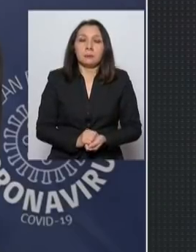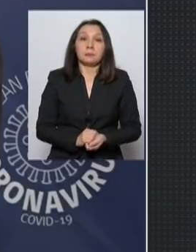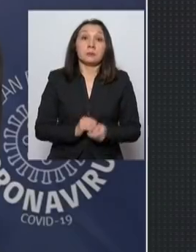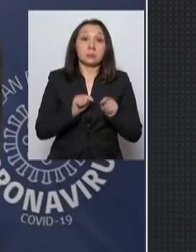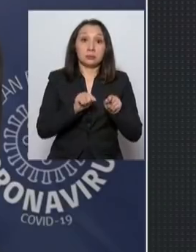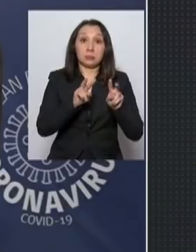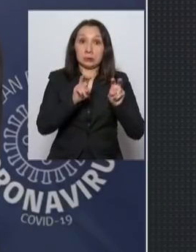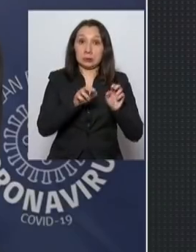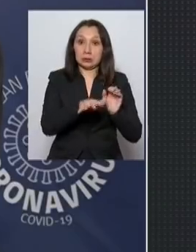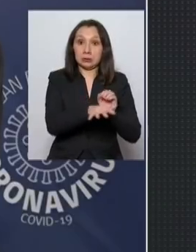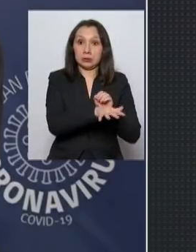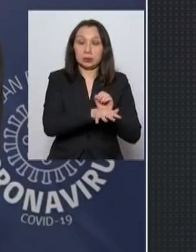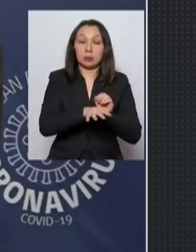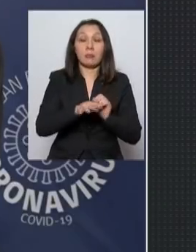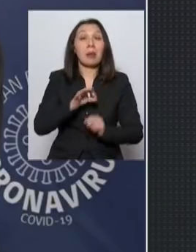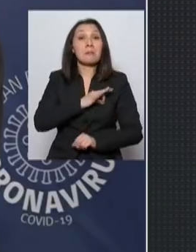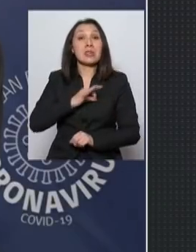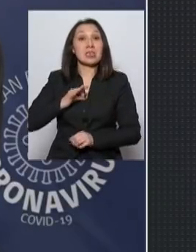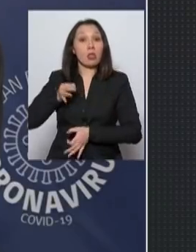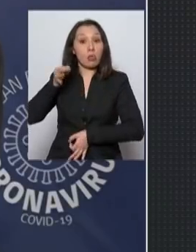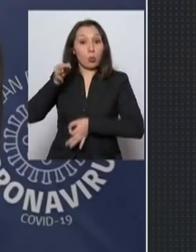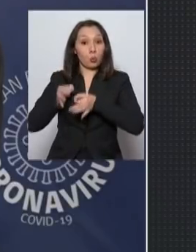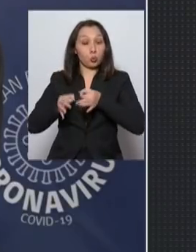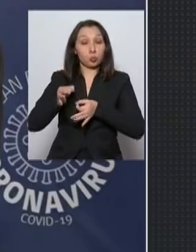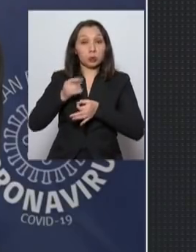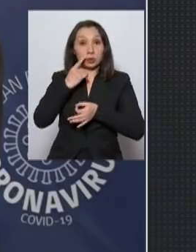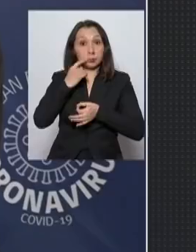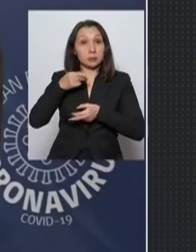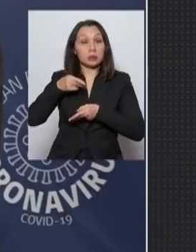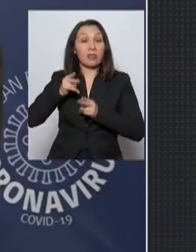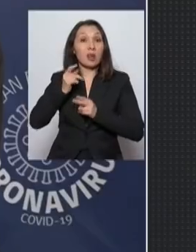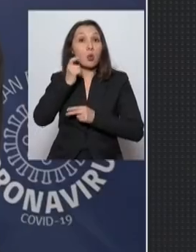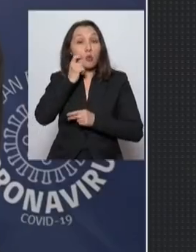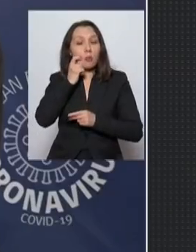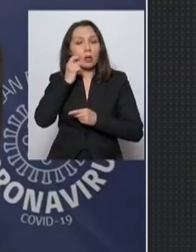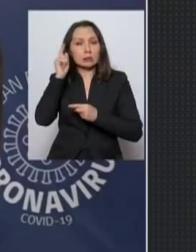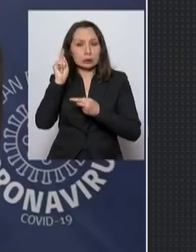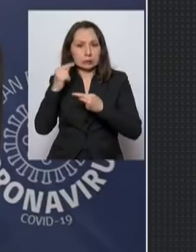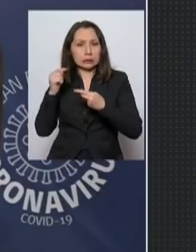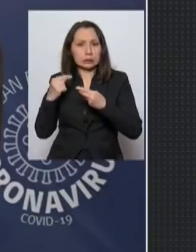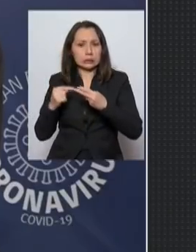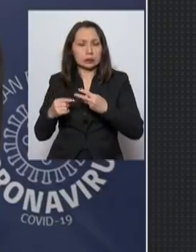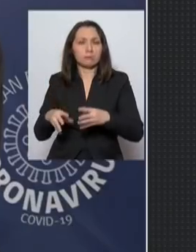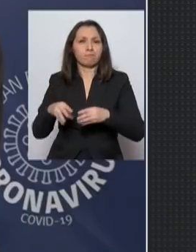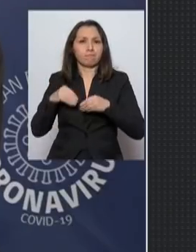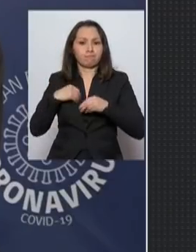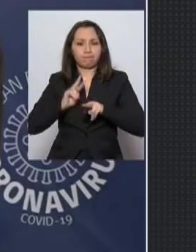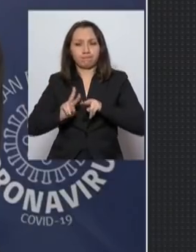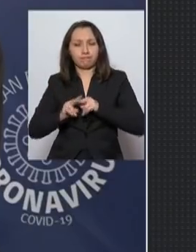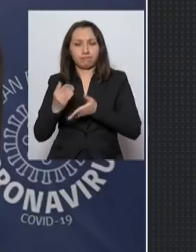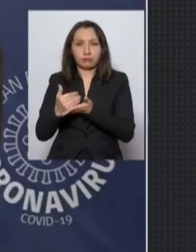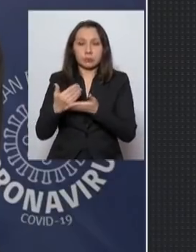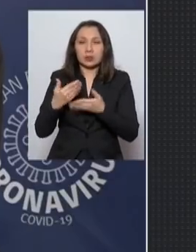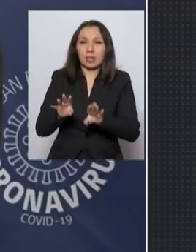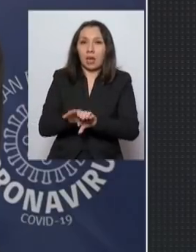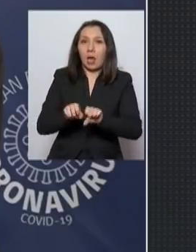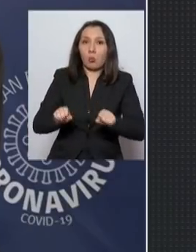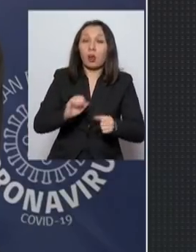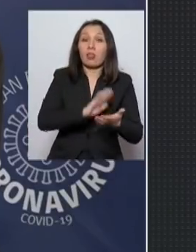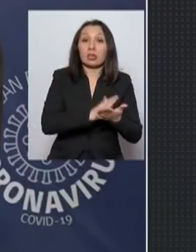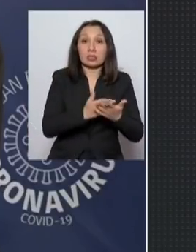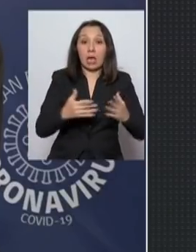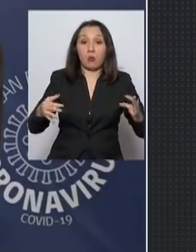Y en ese sentido, el señor ministro de Justicia y Derechos Humanos ha tomado una serie de acciones ya en coordinación con